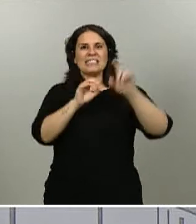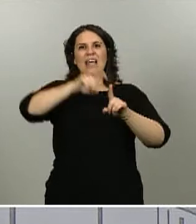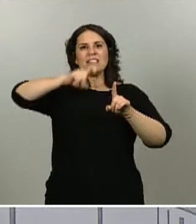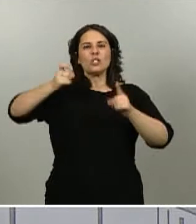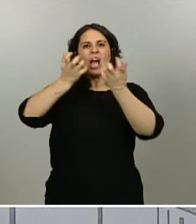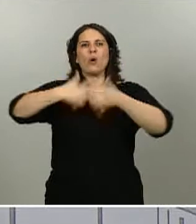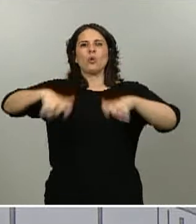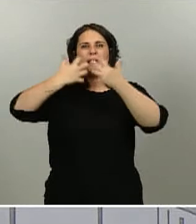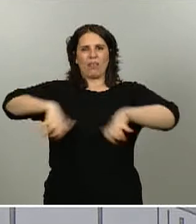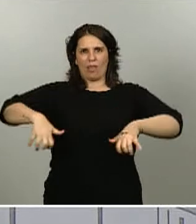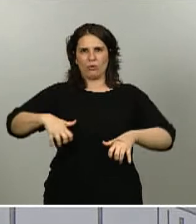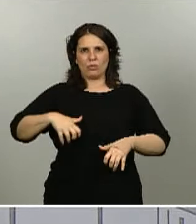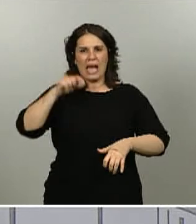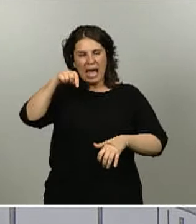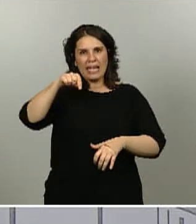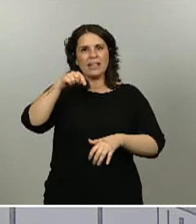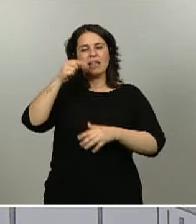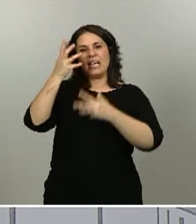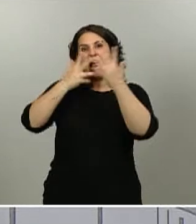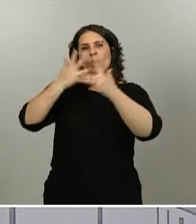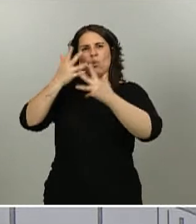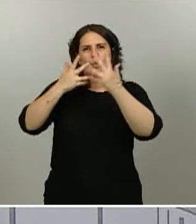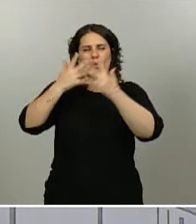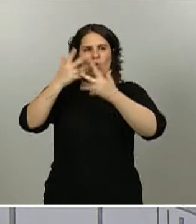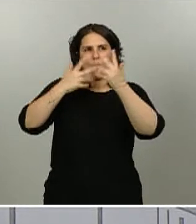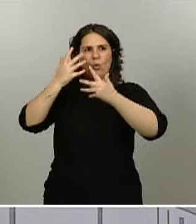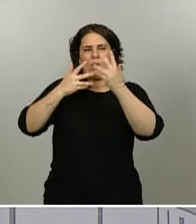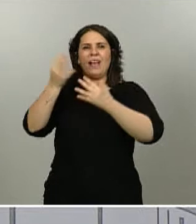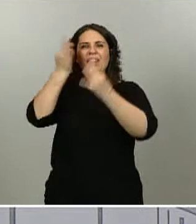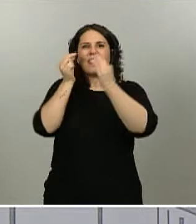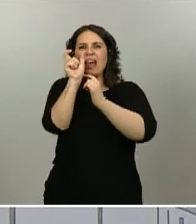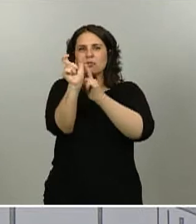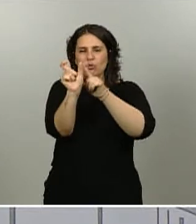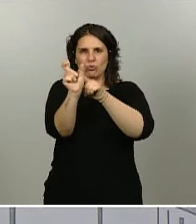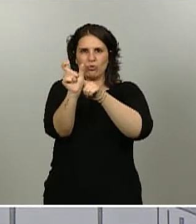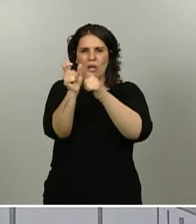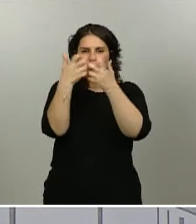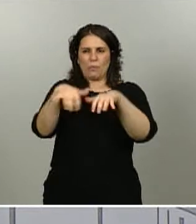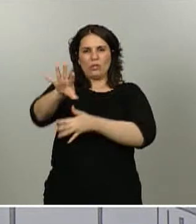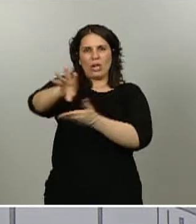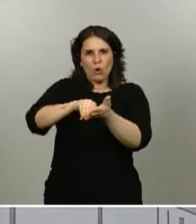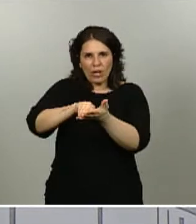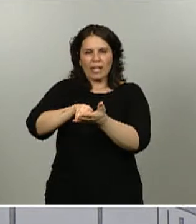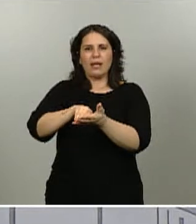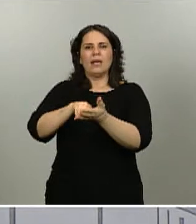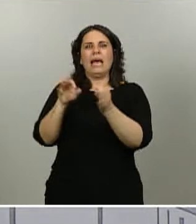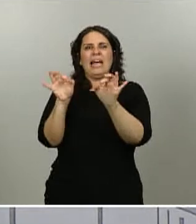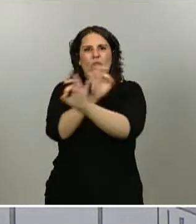pequeño error en el dato que se recogía automáticamente con